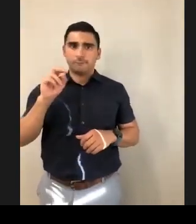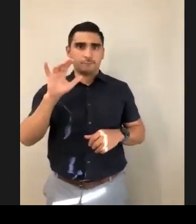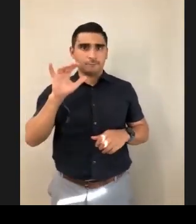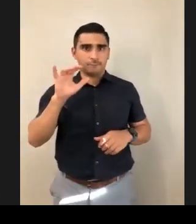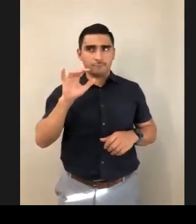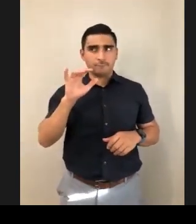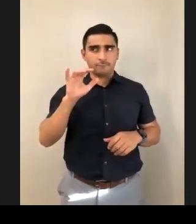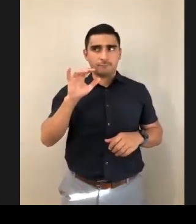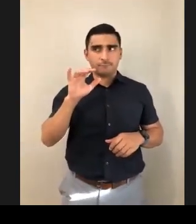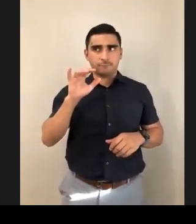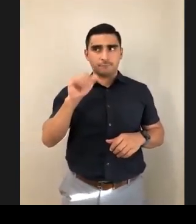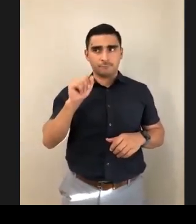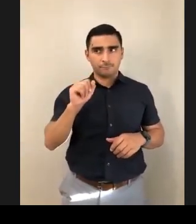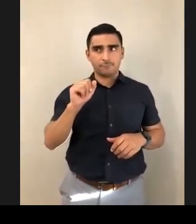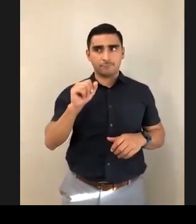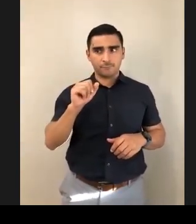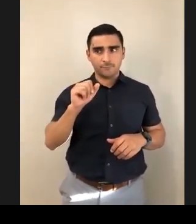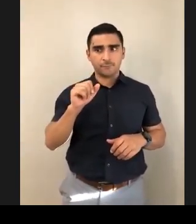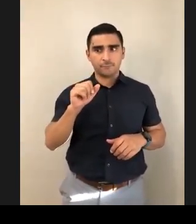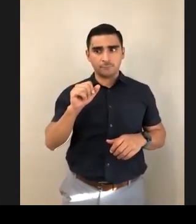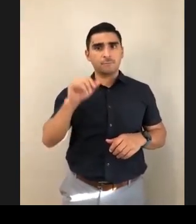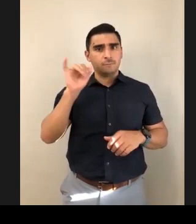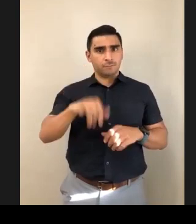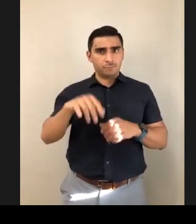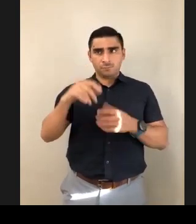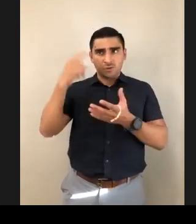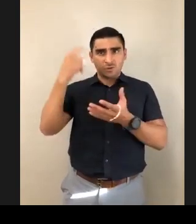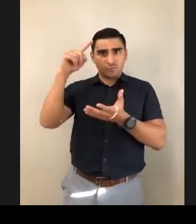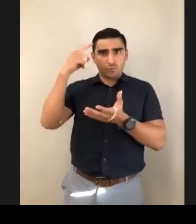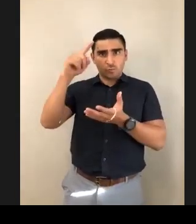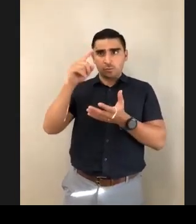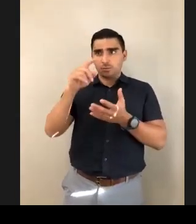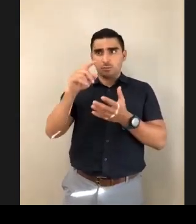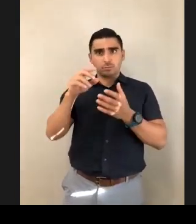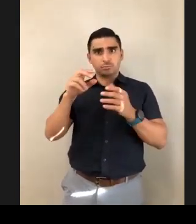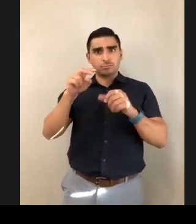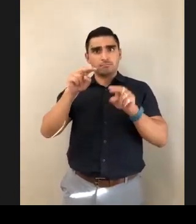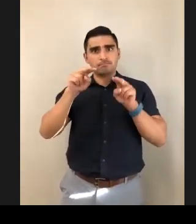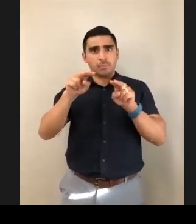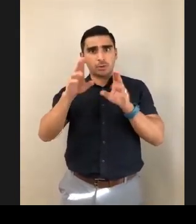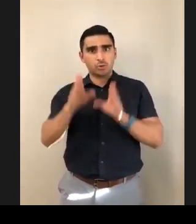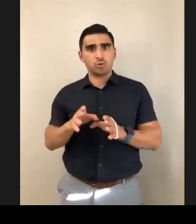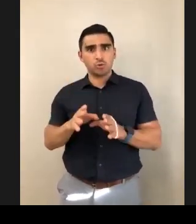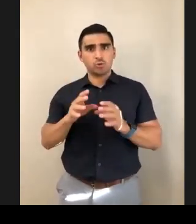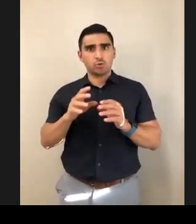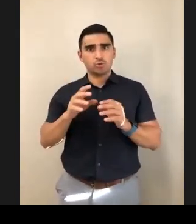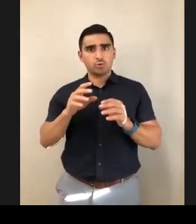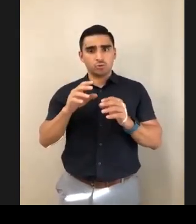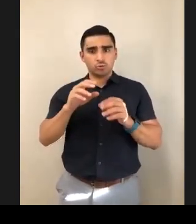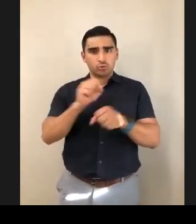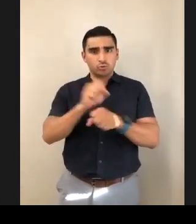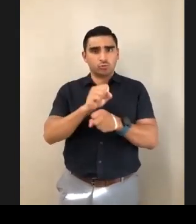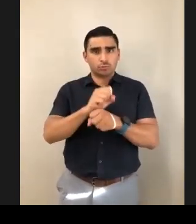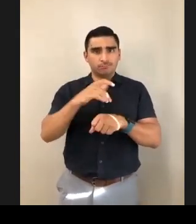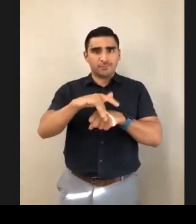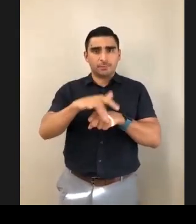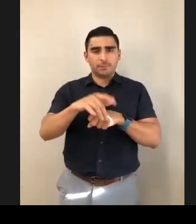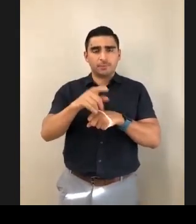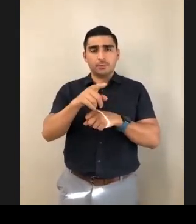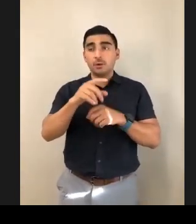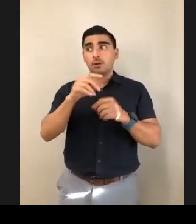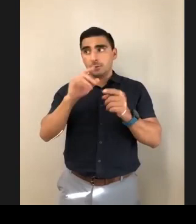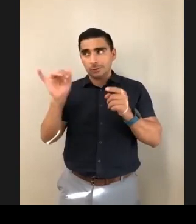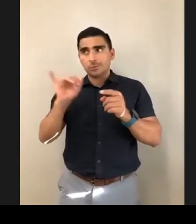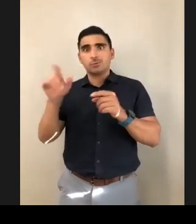Eso es efectivamente el propósito principal del panel y